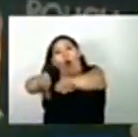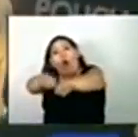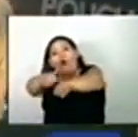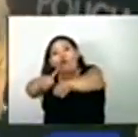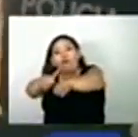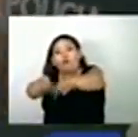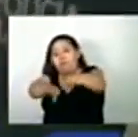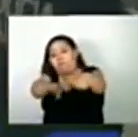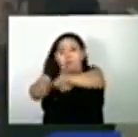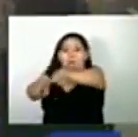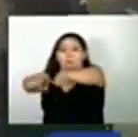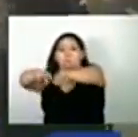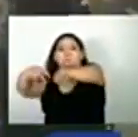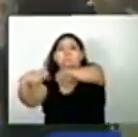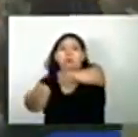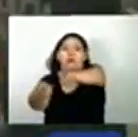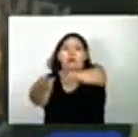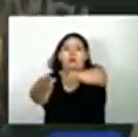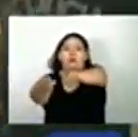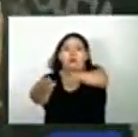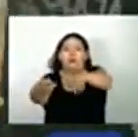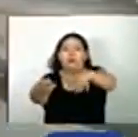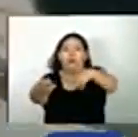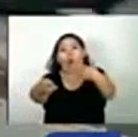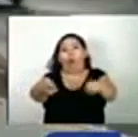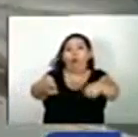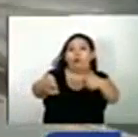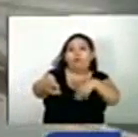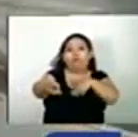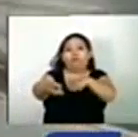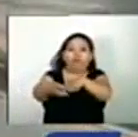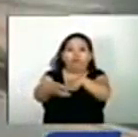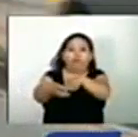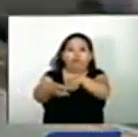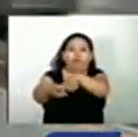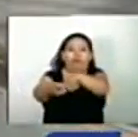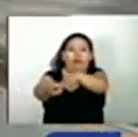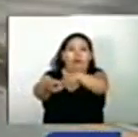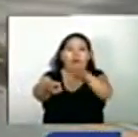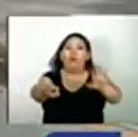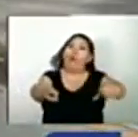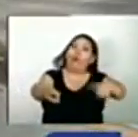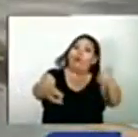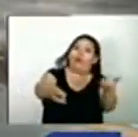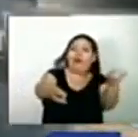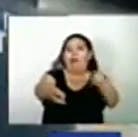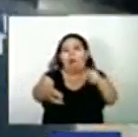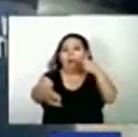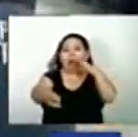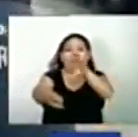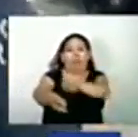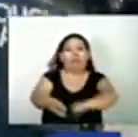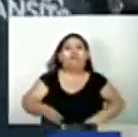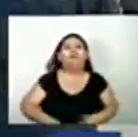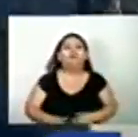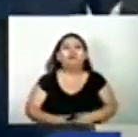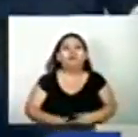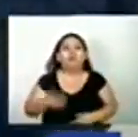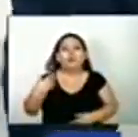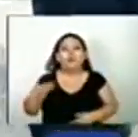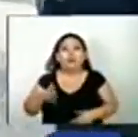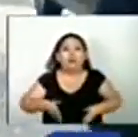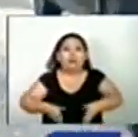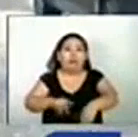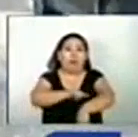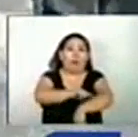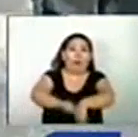aquí en la acera de este lado, y el chispero, dice él, donde venía arrastrando la moto, cuando ella venía. Autoridades mantuvieron cerrado